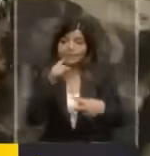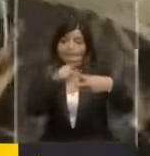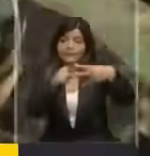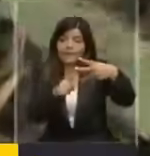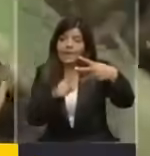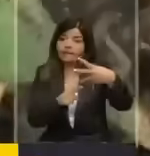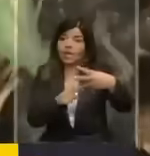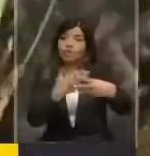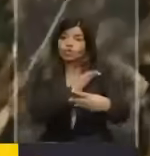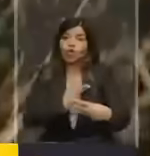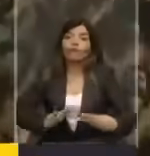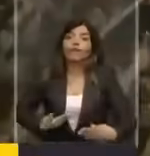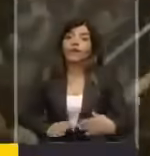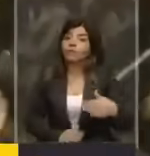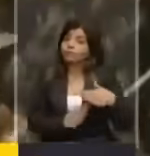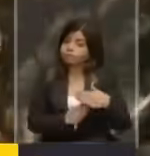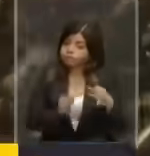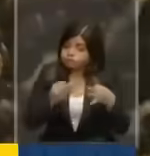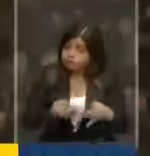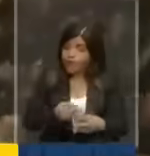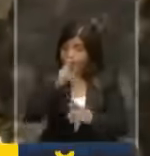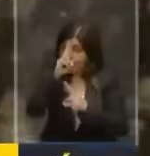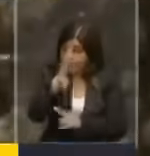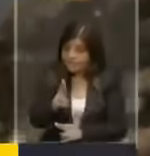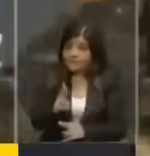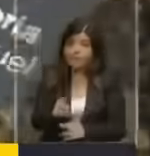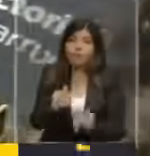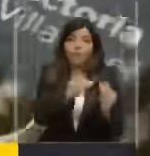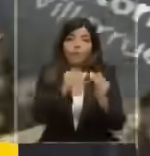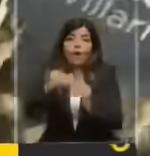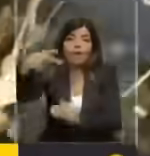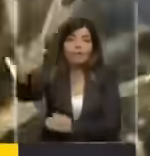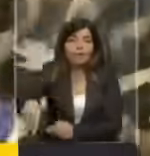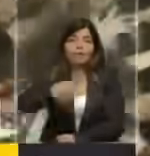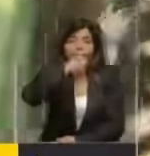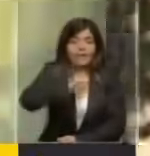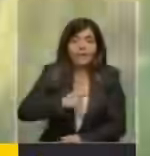fundamentales: un gobierno limitado, el respeto por la propiedad privada y el comercio libre. Vamos a la pausa.